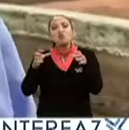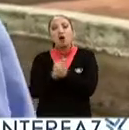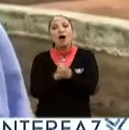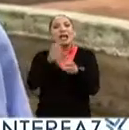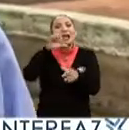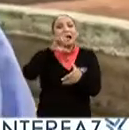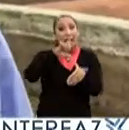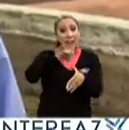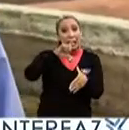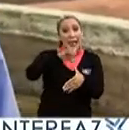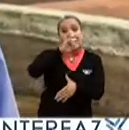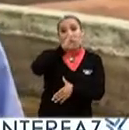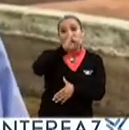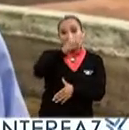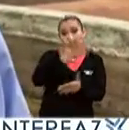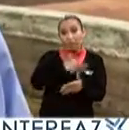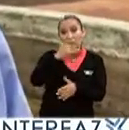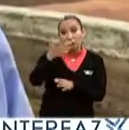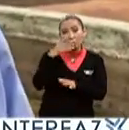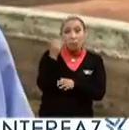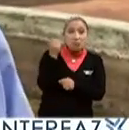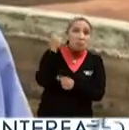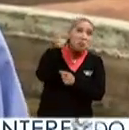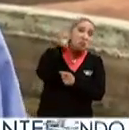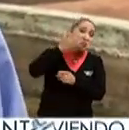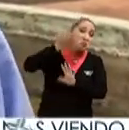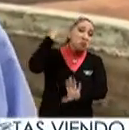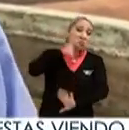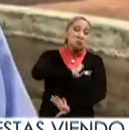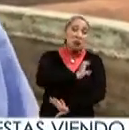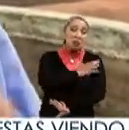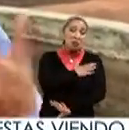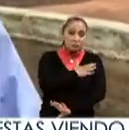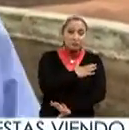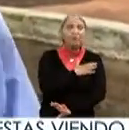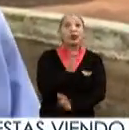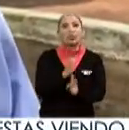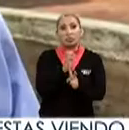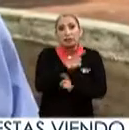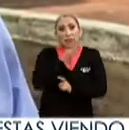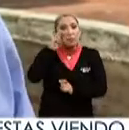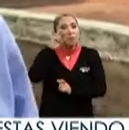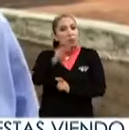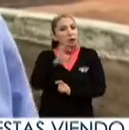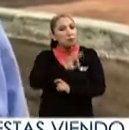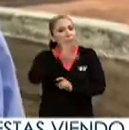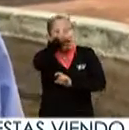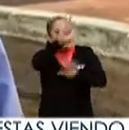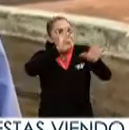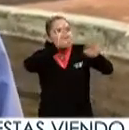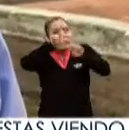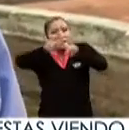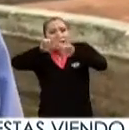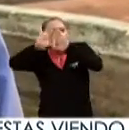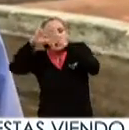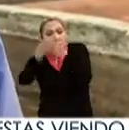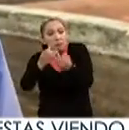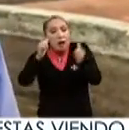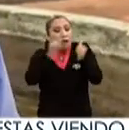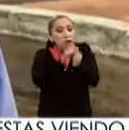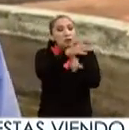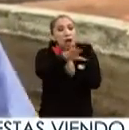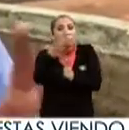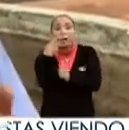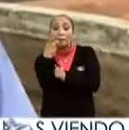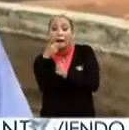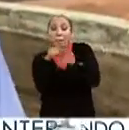latín tenemos apenas algunos ecos en nuestro español. Entonces debemos ver las posibilidades distintas a partir de